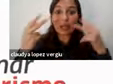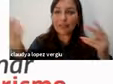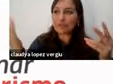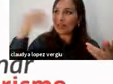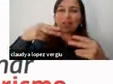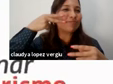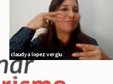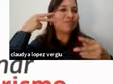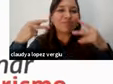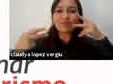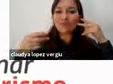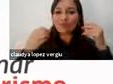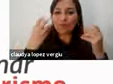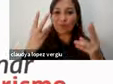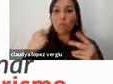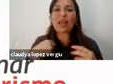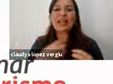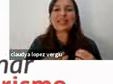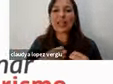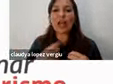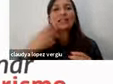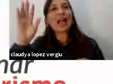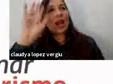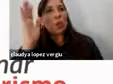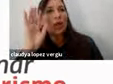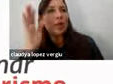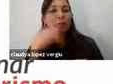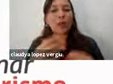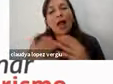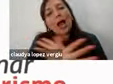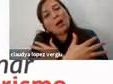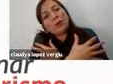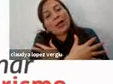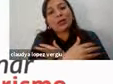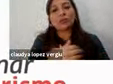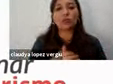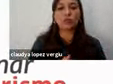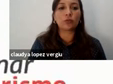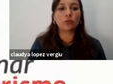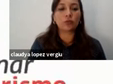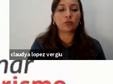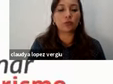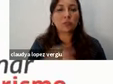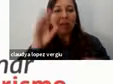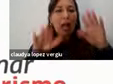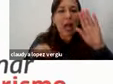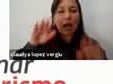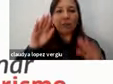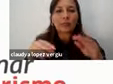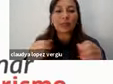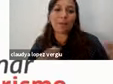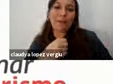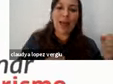las mujeres, ¿no? Entonces saludábamos en abrazos, a veces cuando hay la